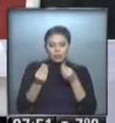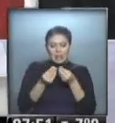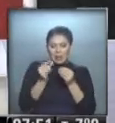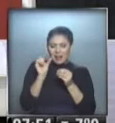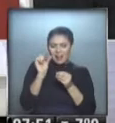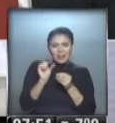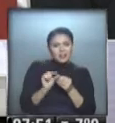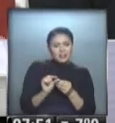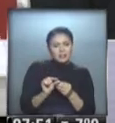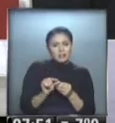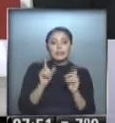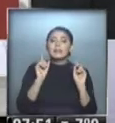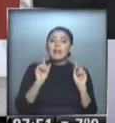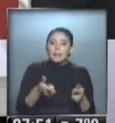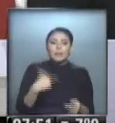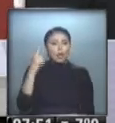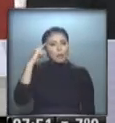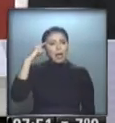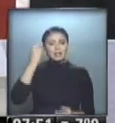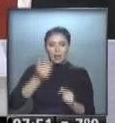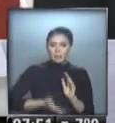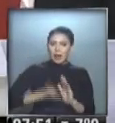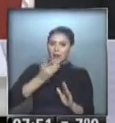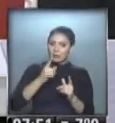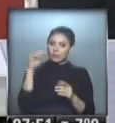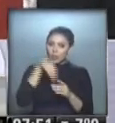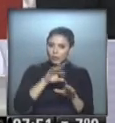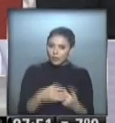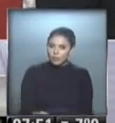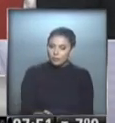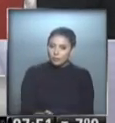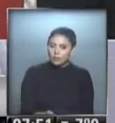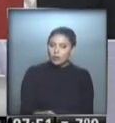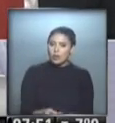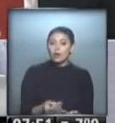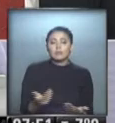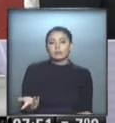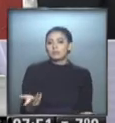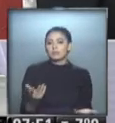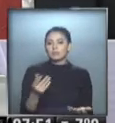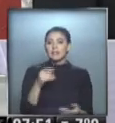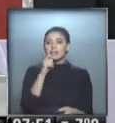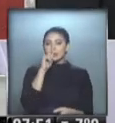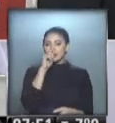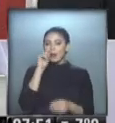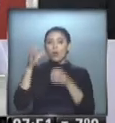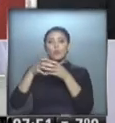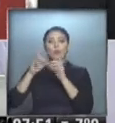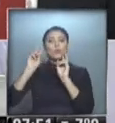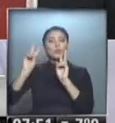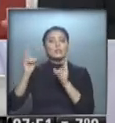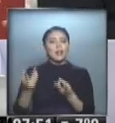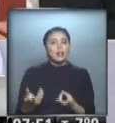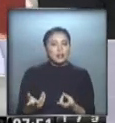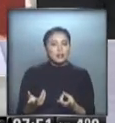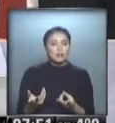se suponía que también iba a marcar alguna diferencia con respecto a Espínola, marcar una postura desde el justicialismo